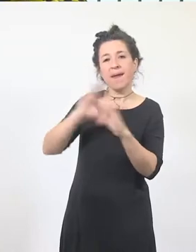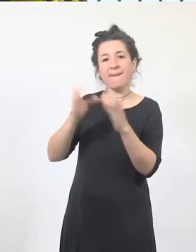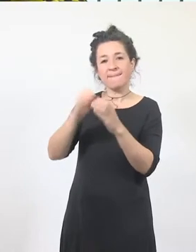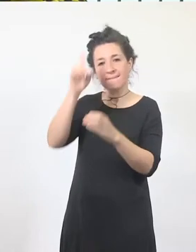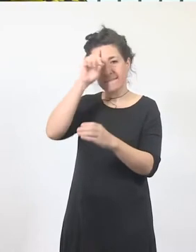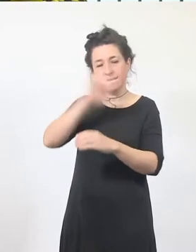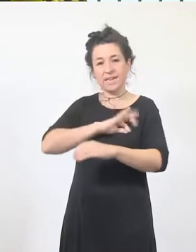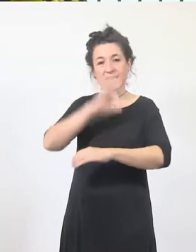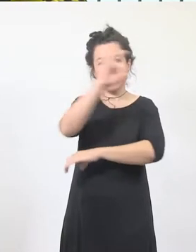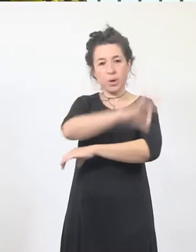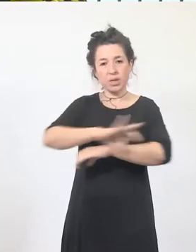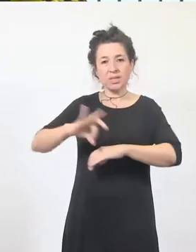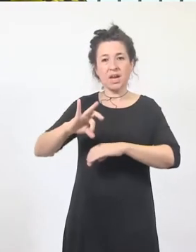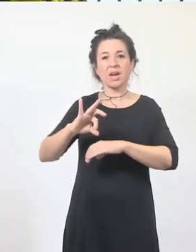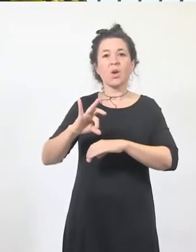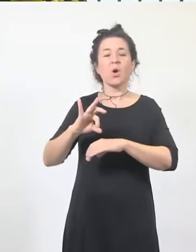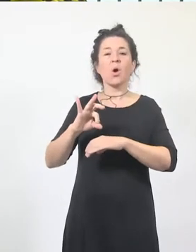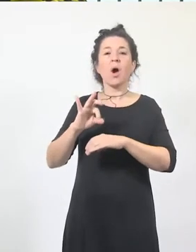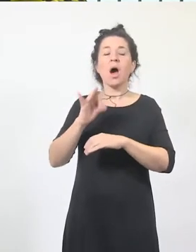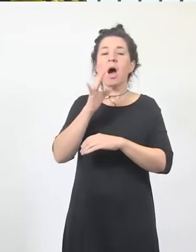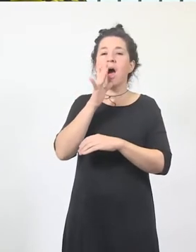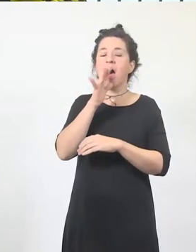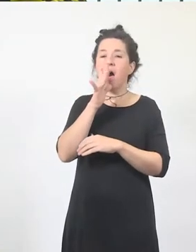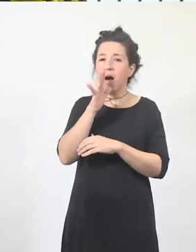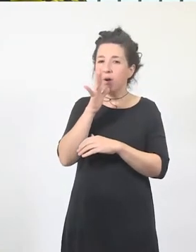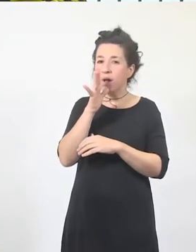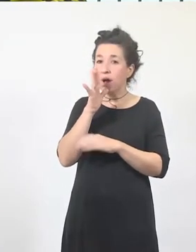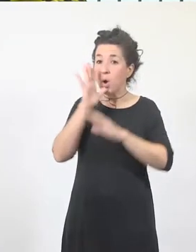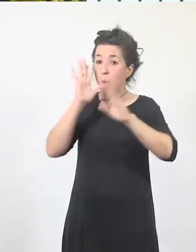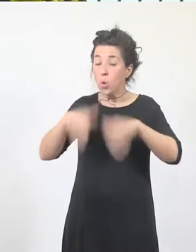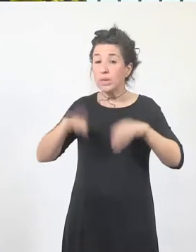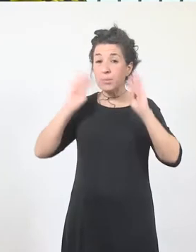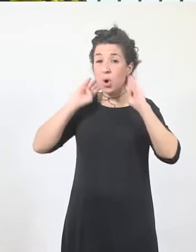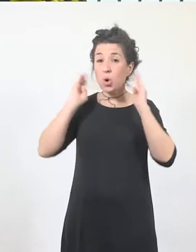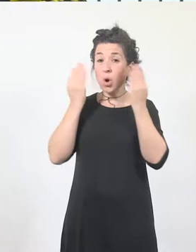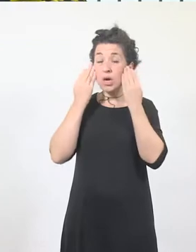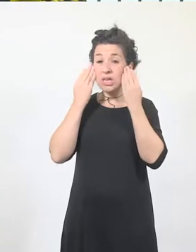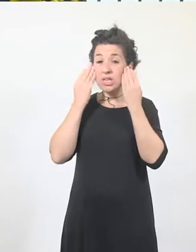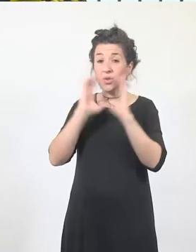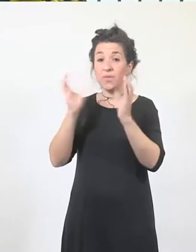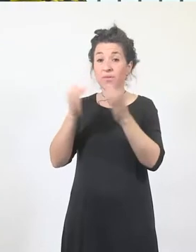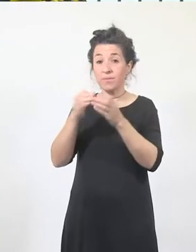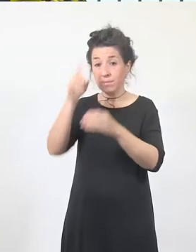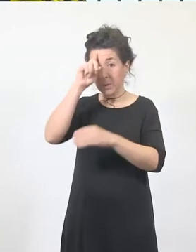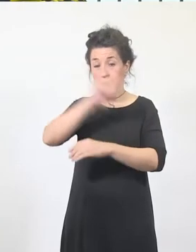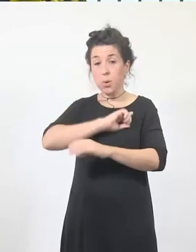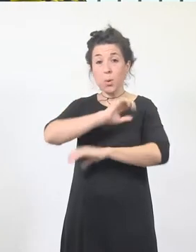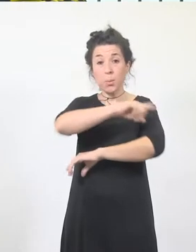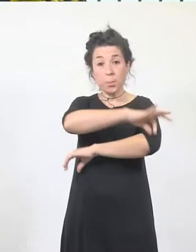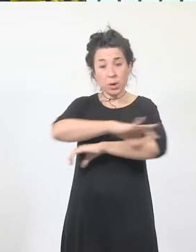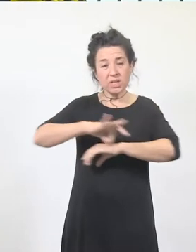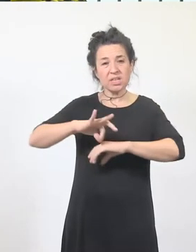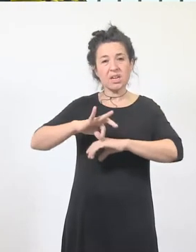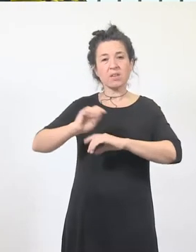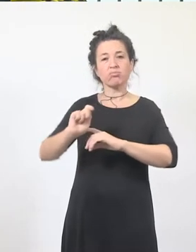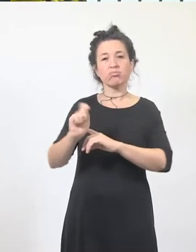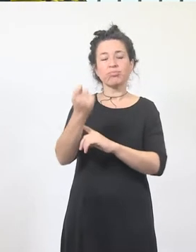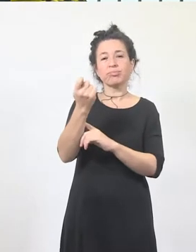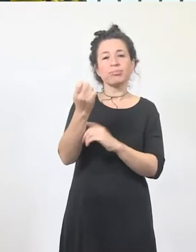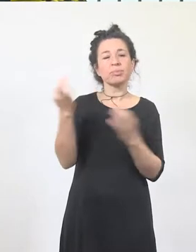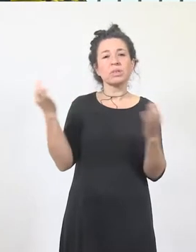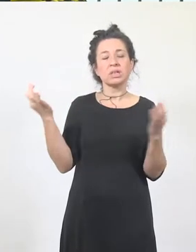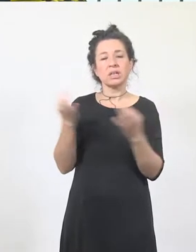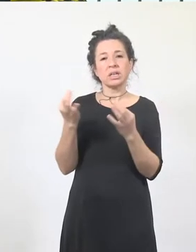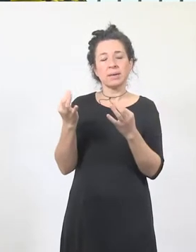Polisario. Ahora hemos conseguido, en ese último congreso del Frente Polisario, hemos conseguido que